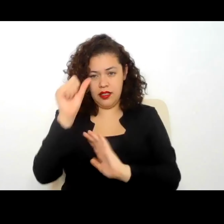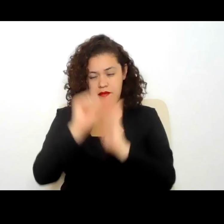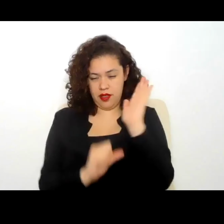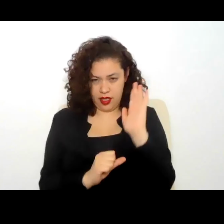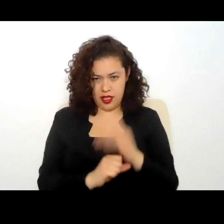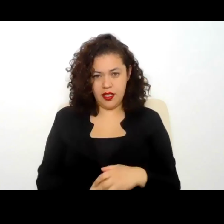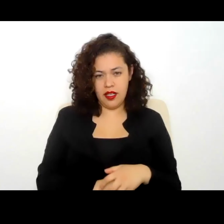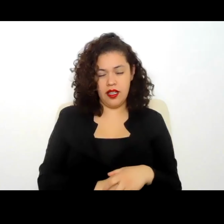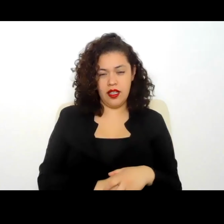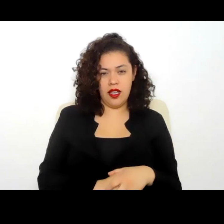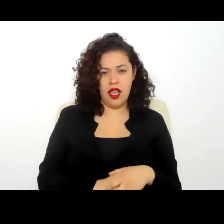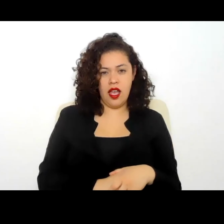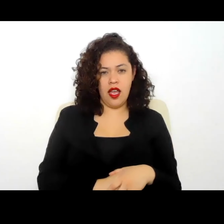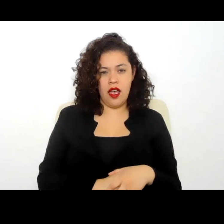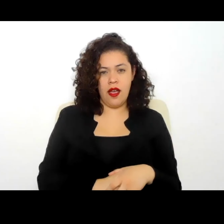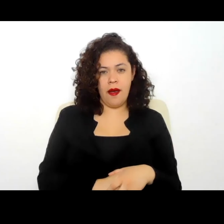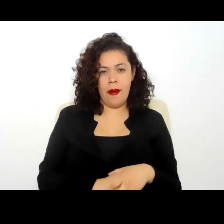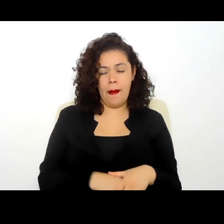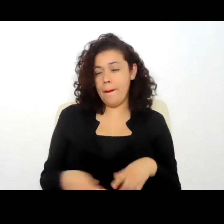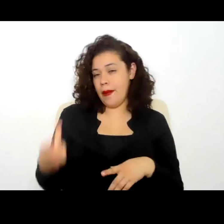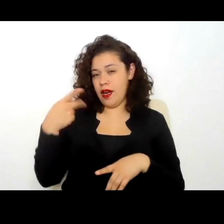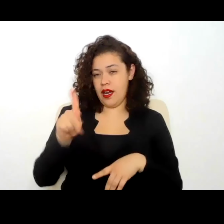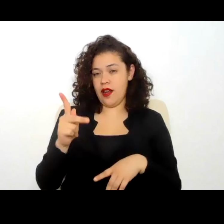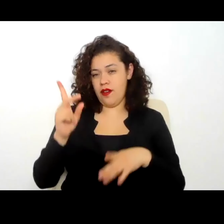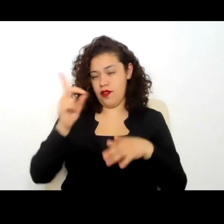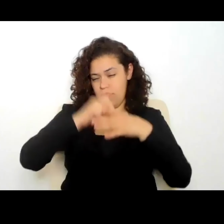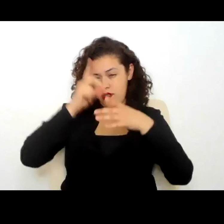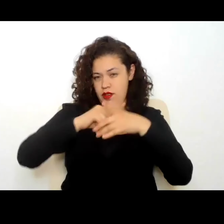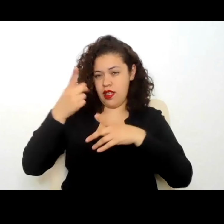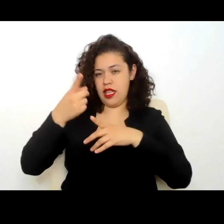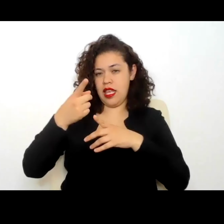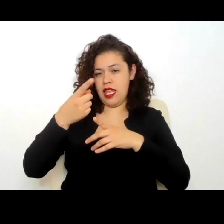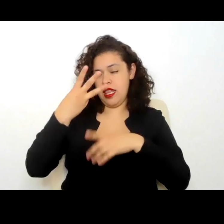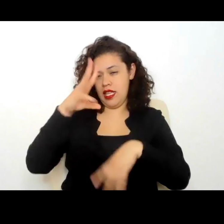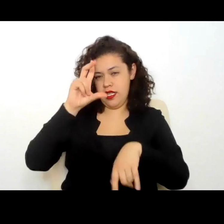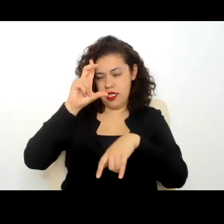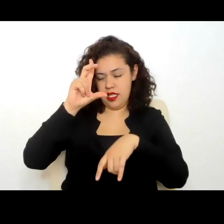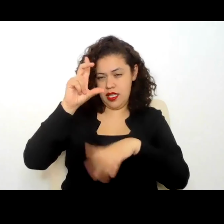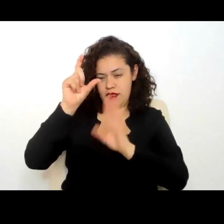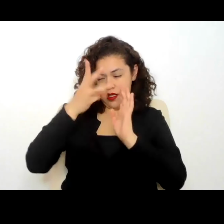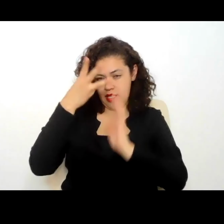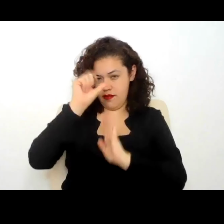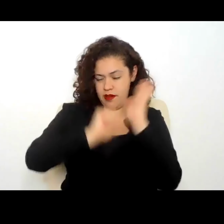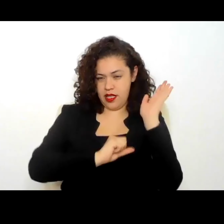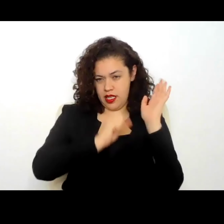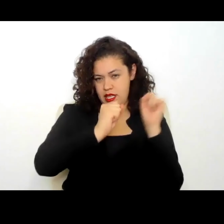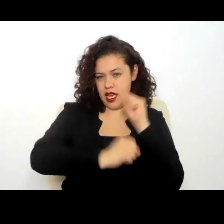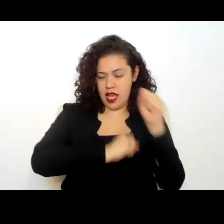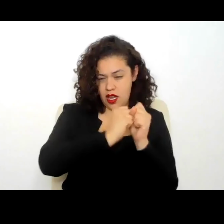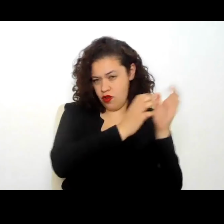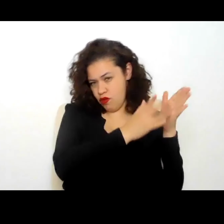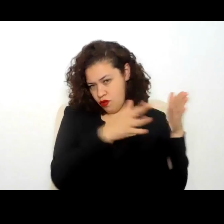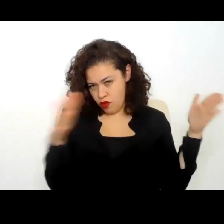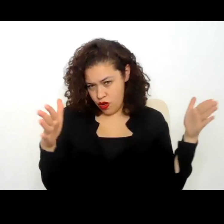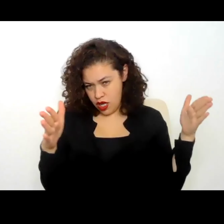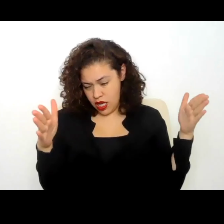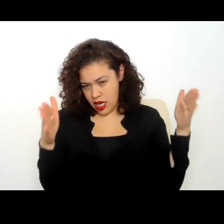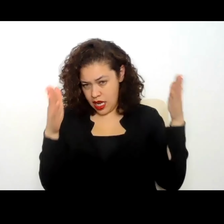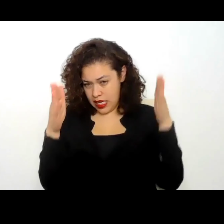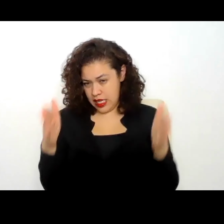fuera en los últimos, en el último trimestre del año y ya mis 6 meses brinca el siguiente año, ¿cortaría ahí o